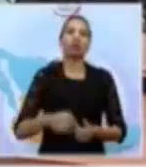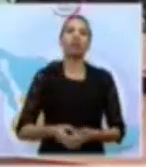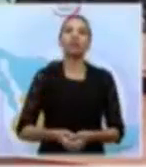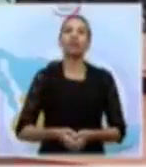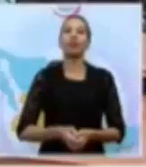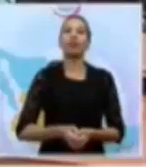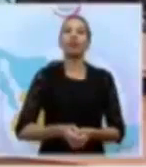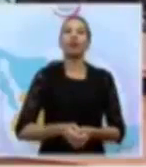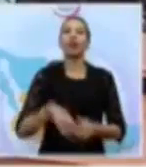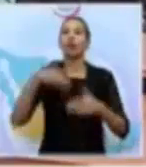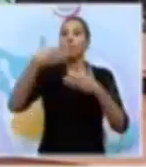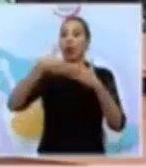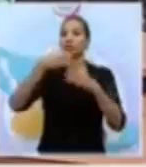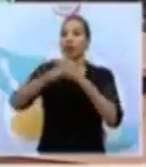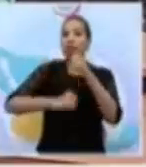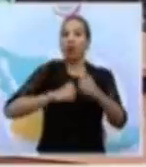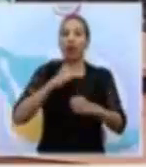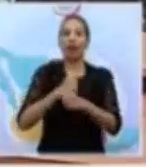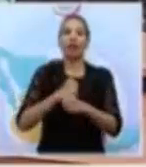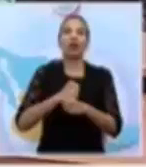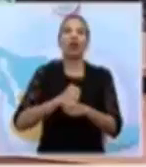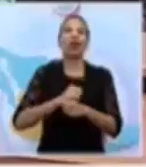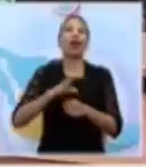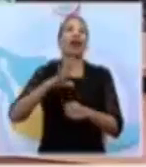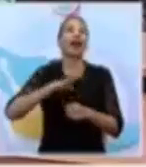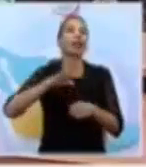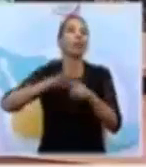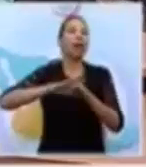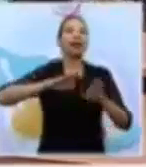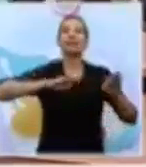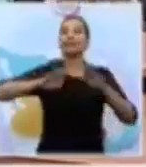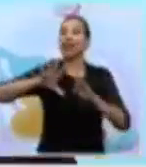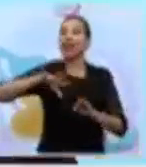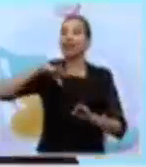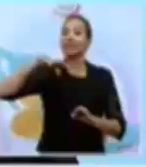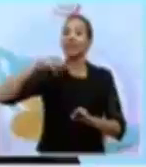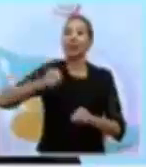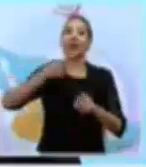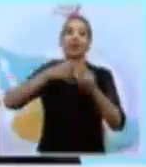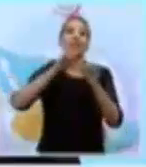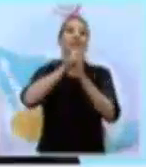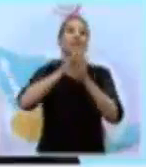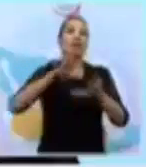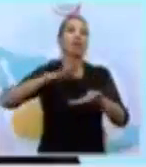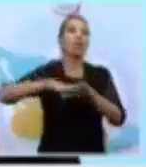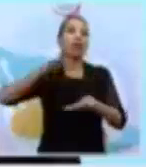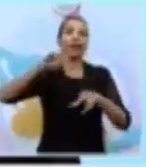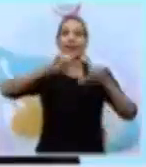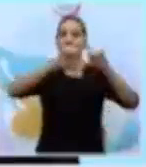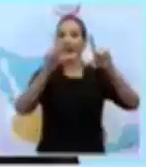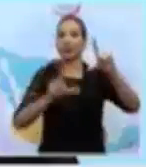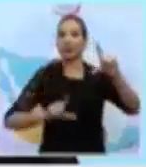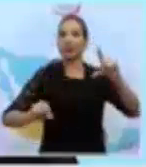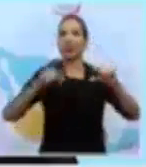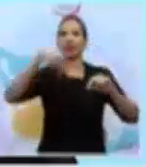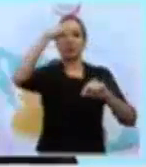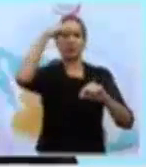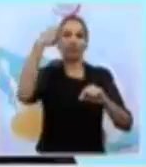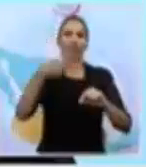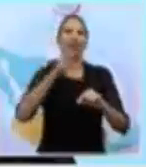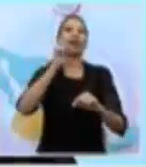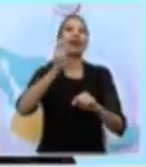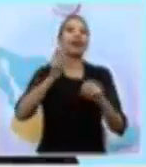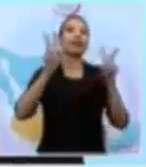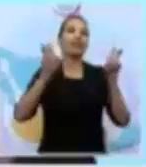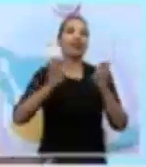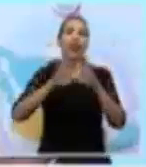y para el próximo año estamos trabajando en un nuevo informe nacional para México sobre